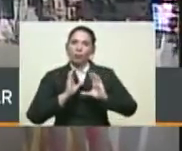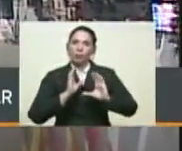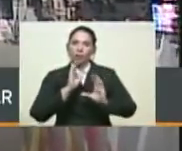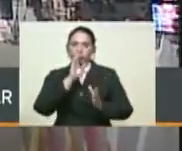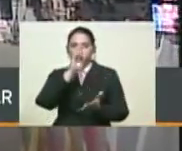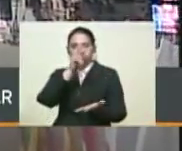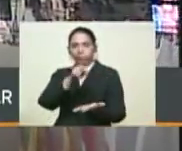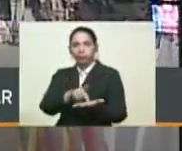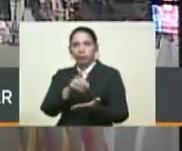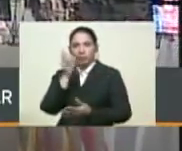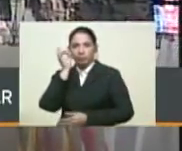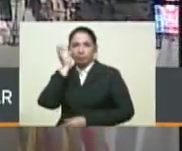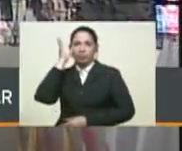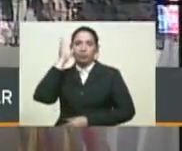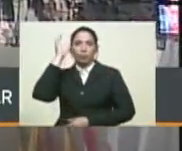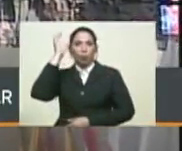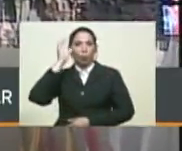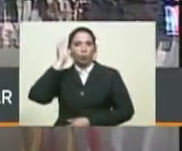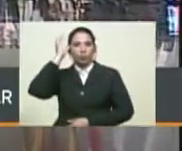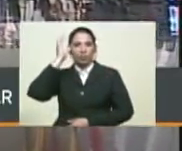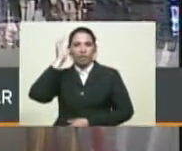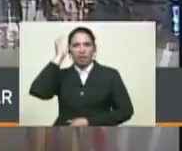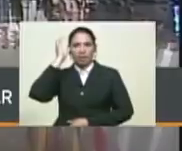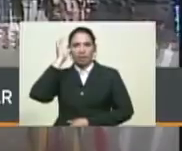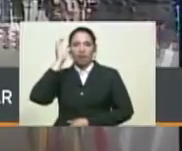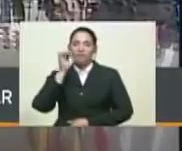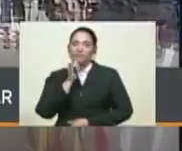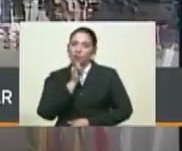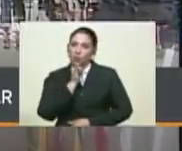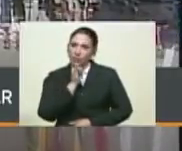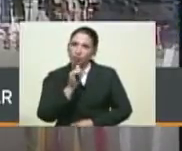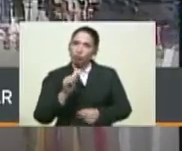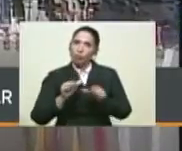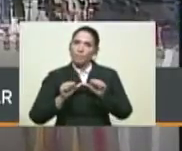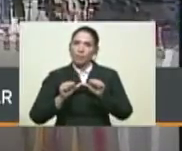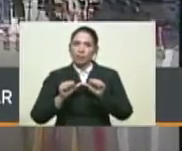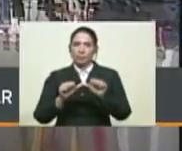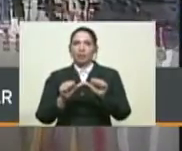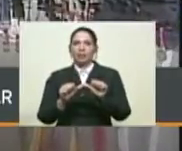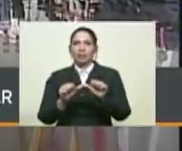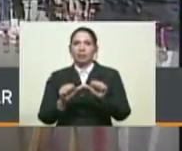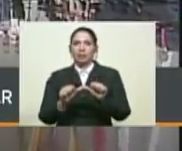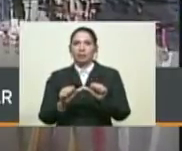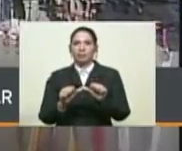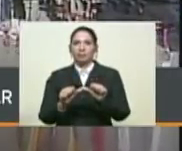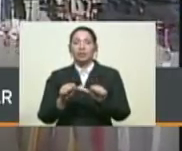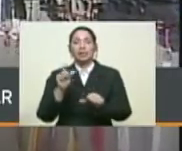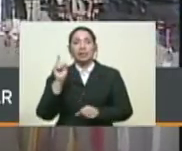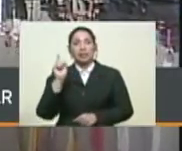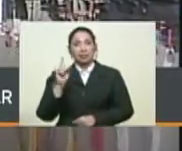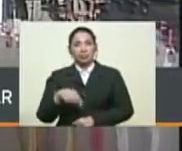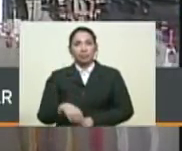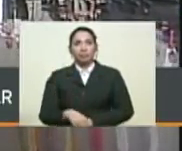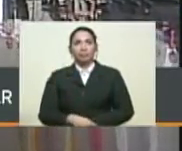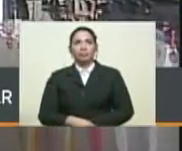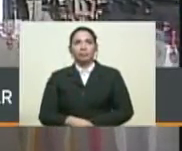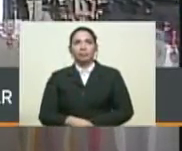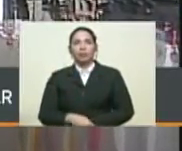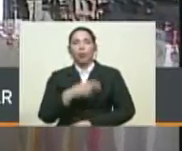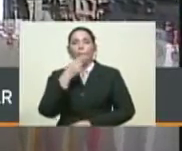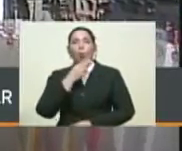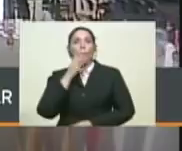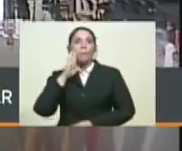creación de conciencia, a la información permanente, pero sobre todo es un